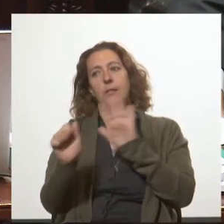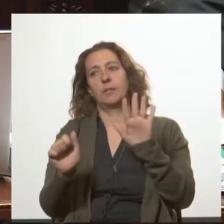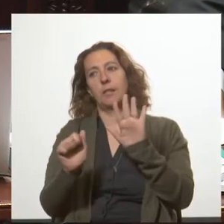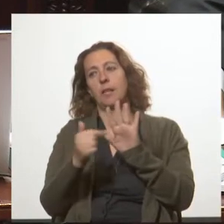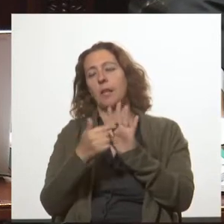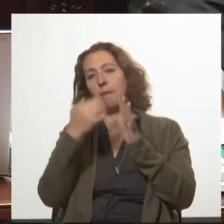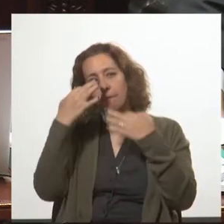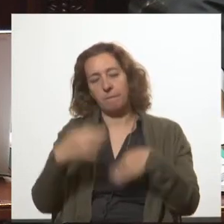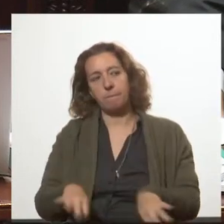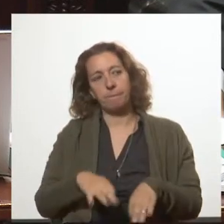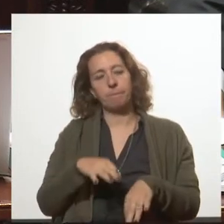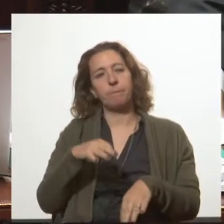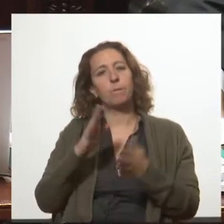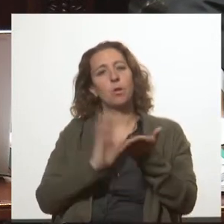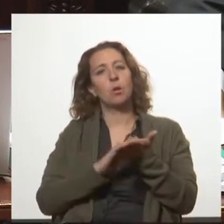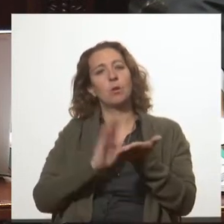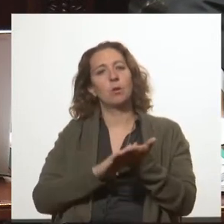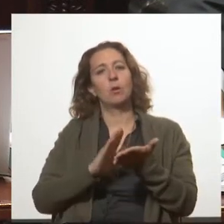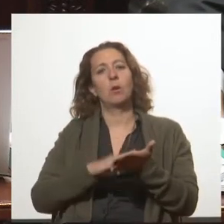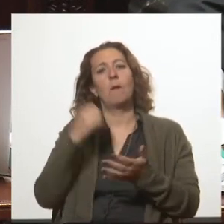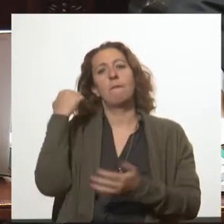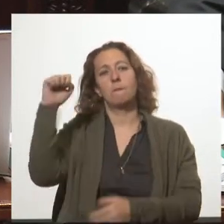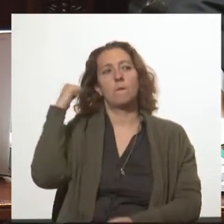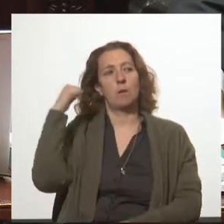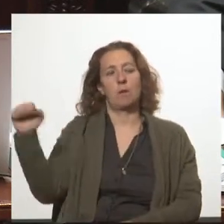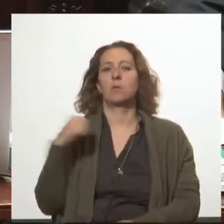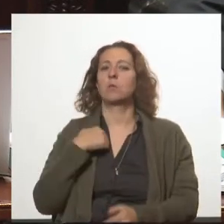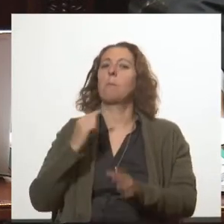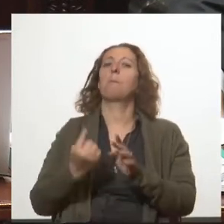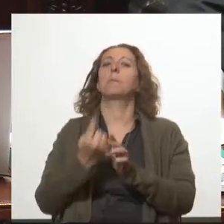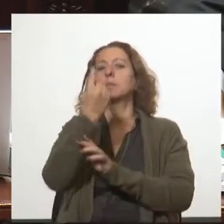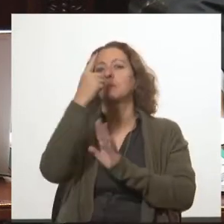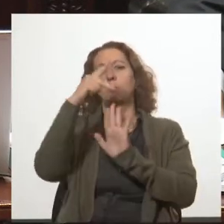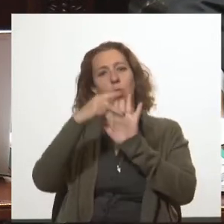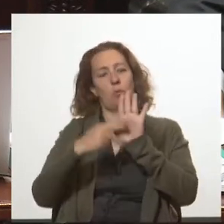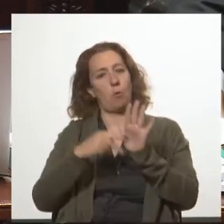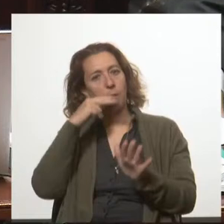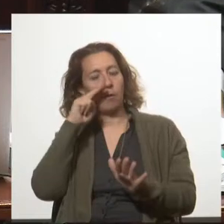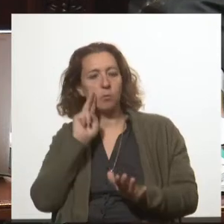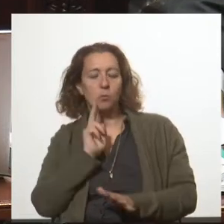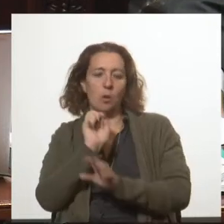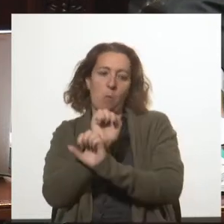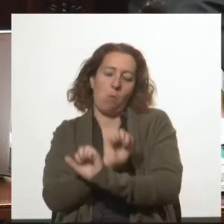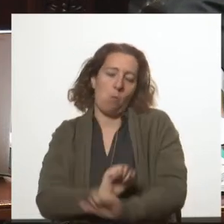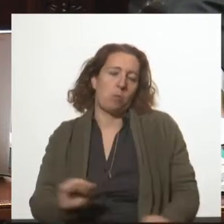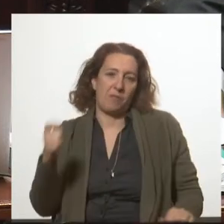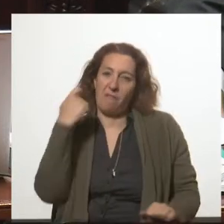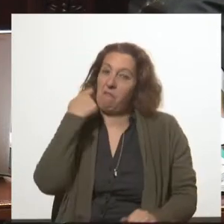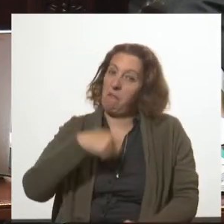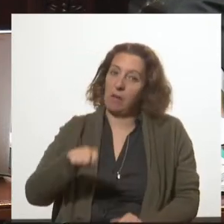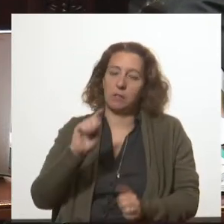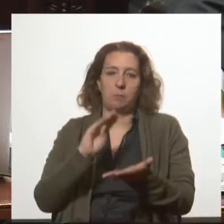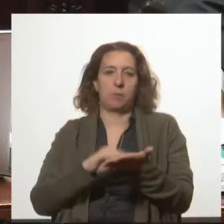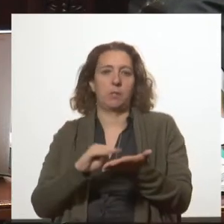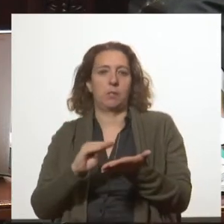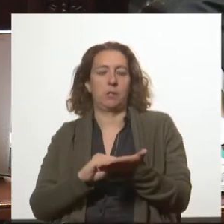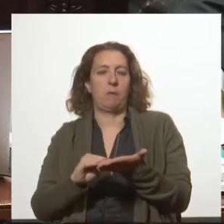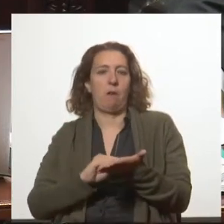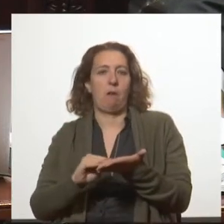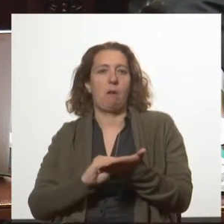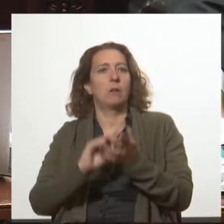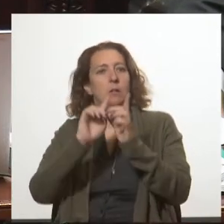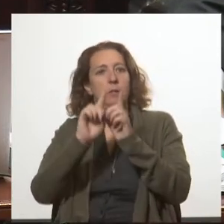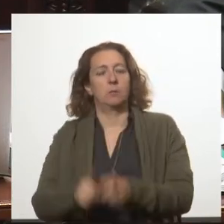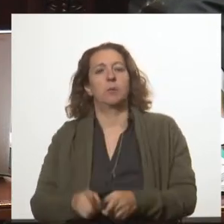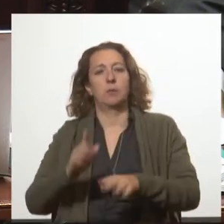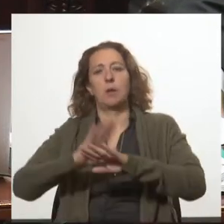se ha constatado la violación a principios y normas de conducta que pueden configurar falta administrativa sin perjuicio de las